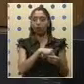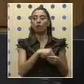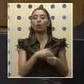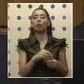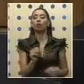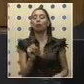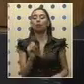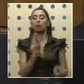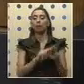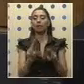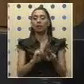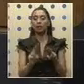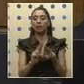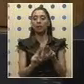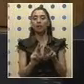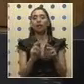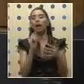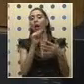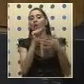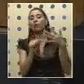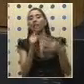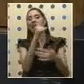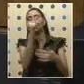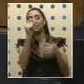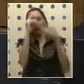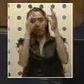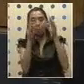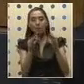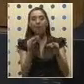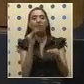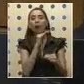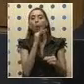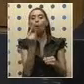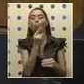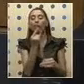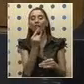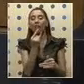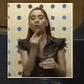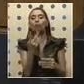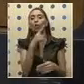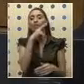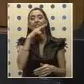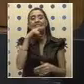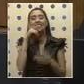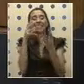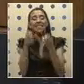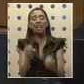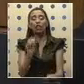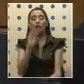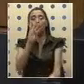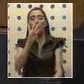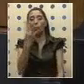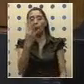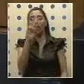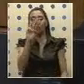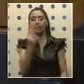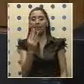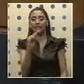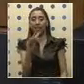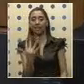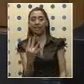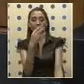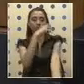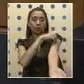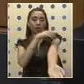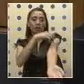implemente una de las 100 medidas urgentes en el tema de la sequía que afecta a la cuarta, tercera, quinta y otras